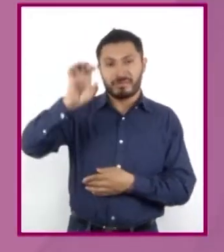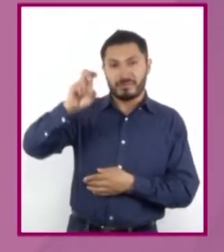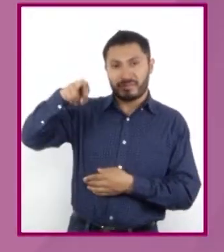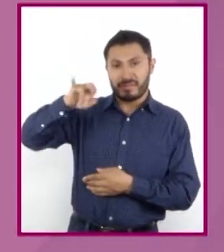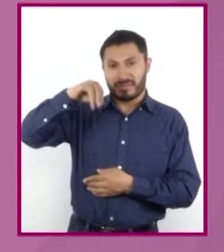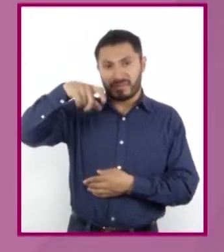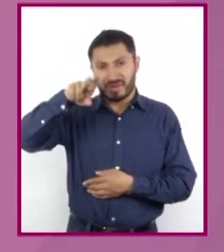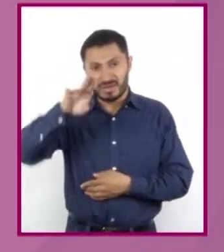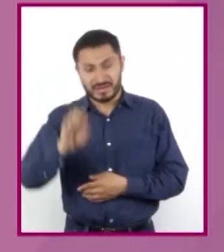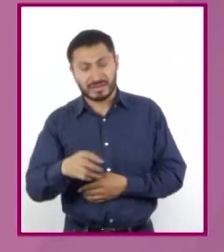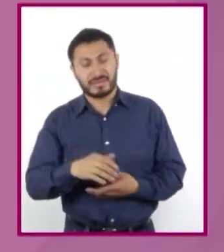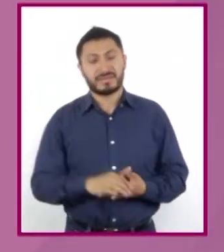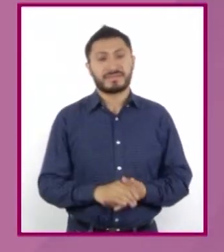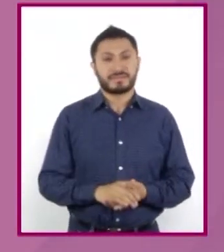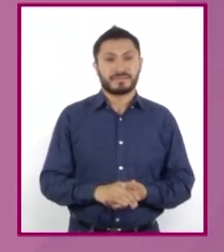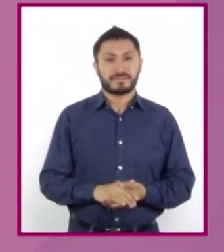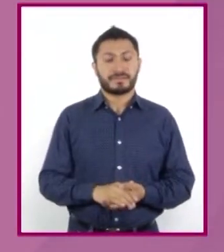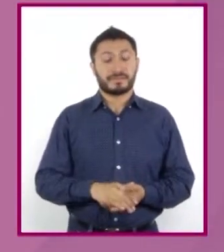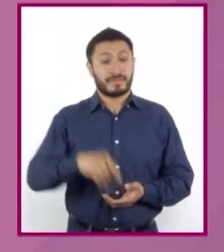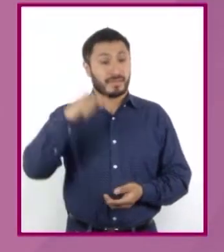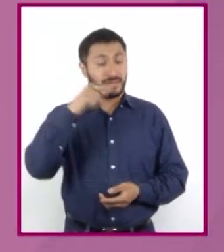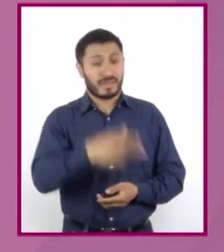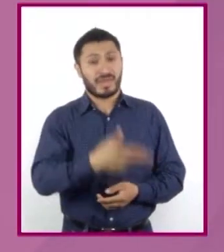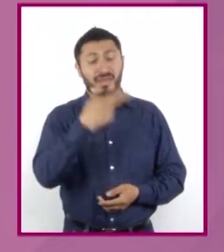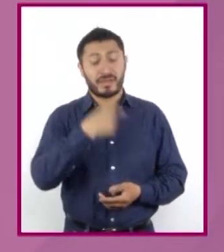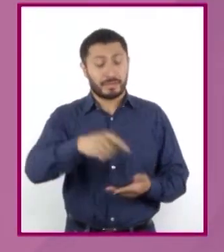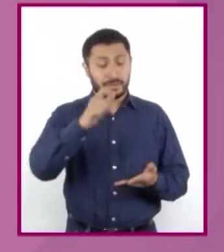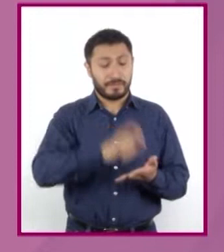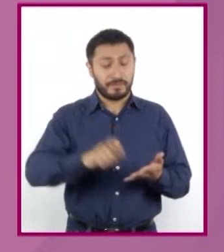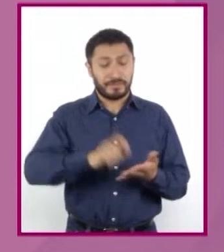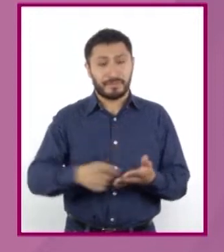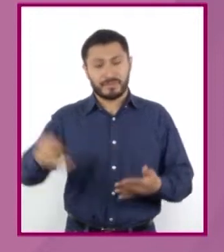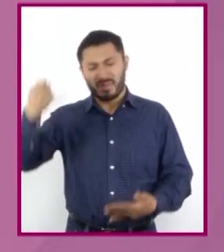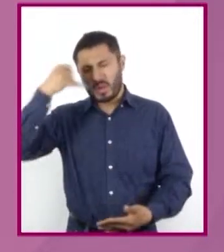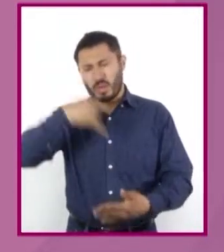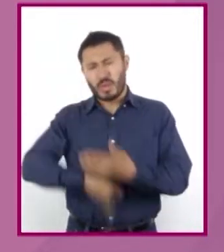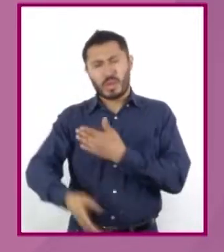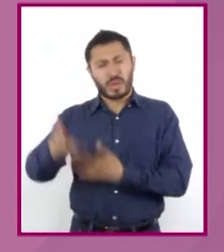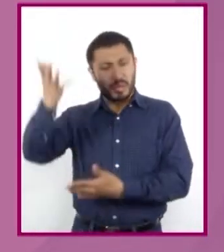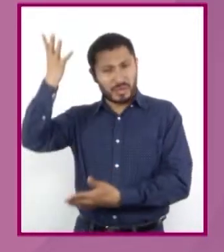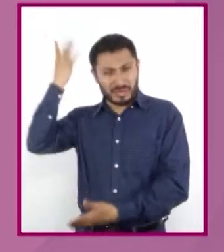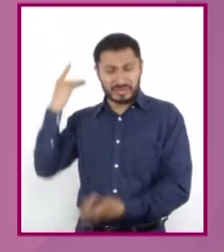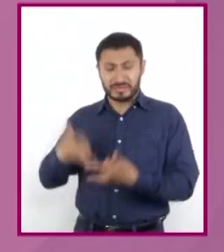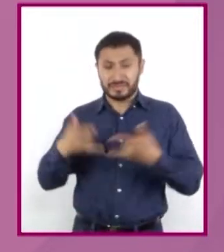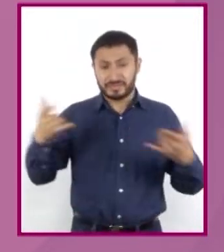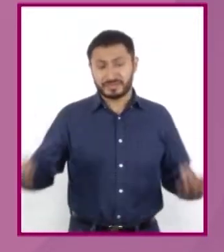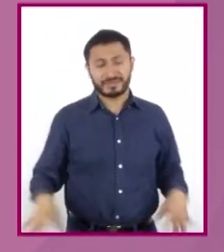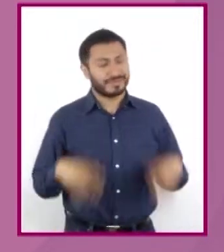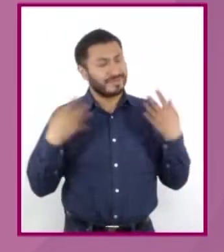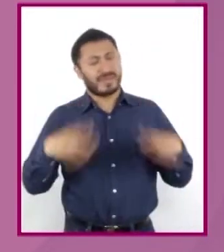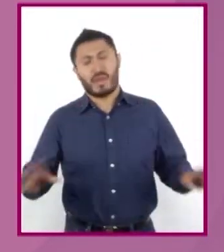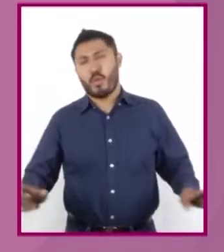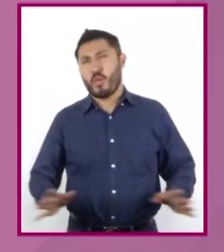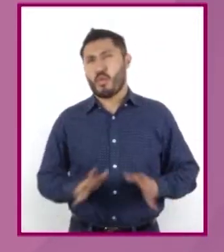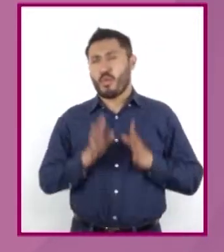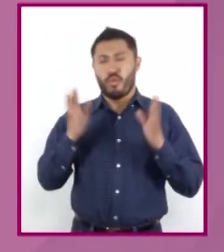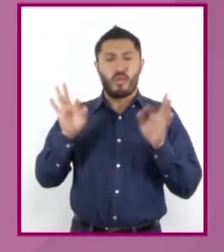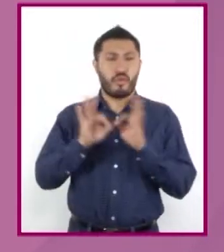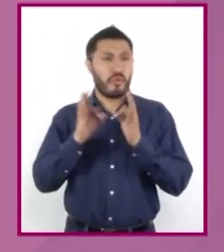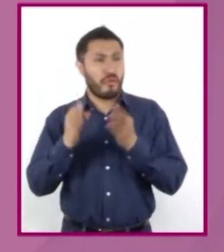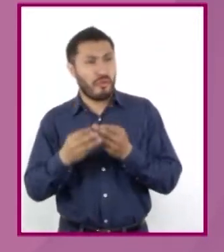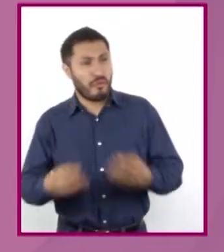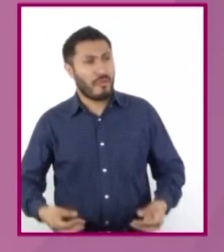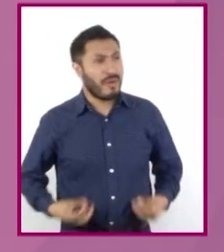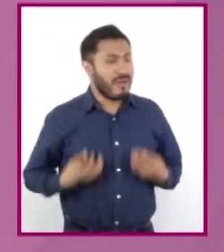el estudioso de la historia, la inmersión en el pasado es un encuentro constantemente asombrado con formas de vida